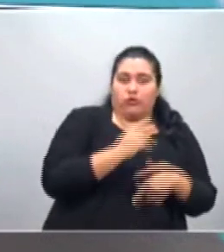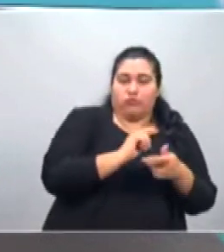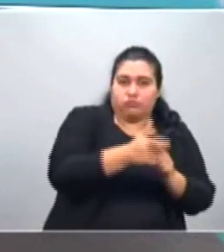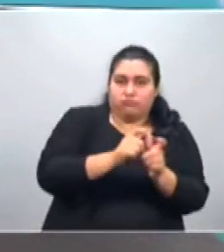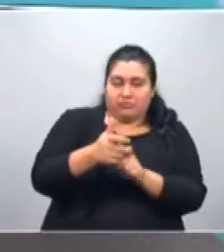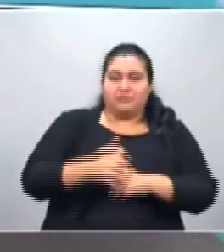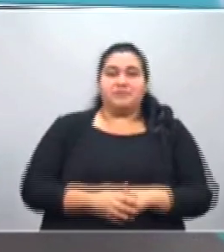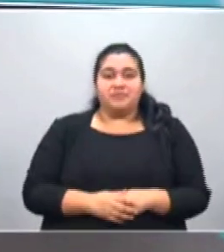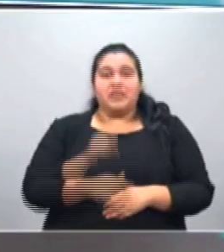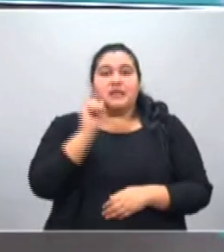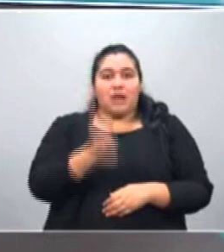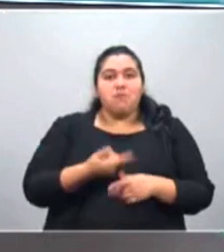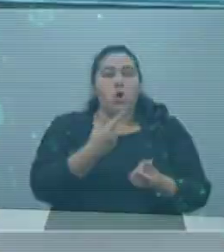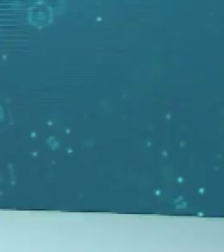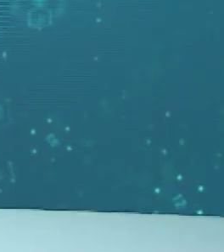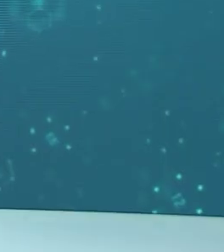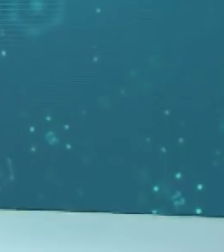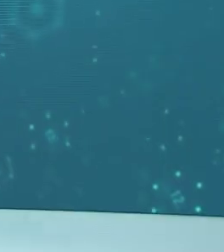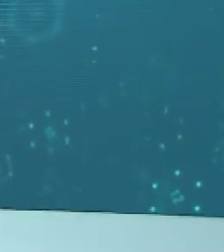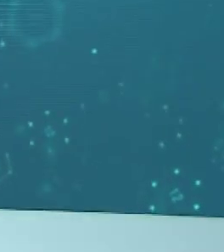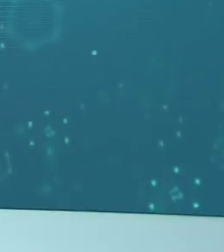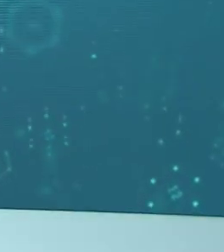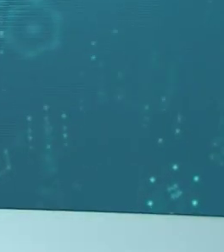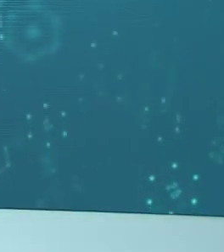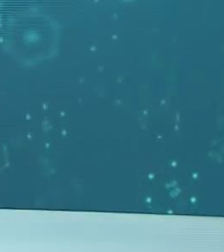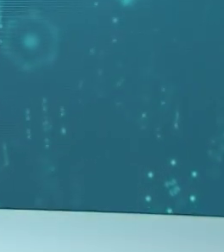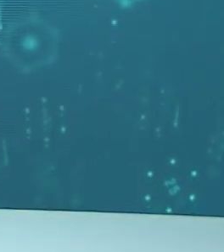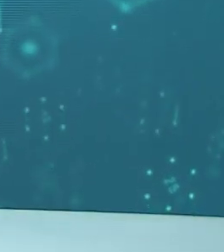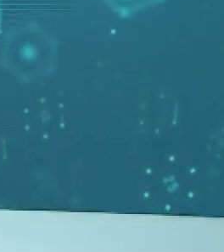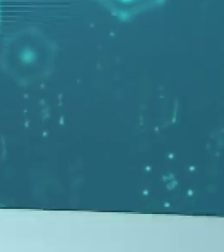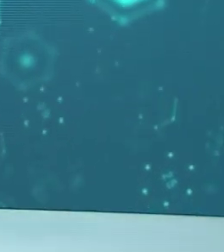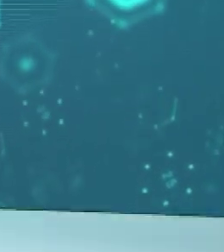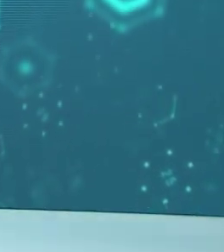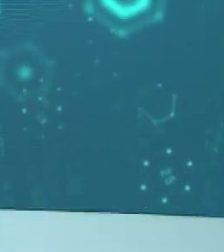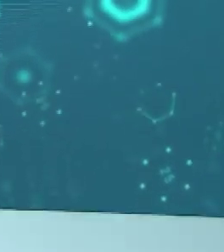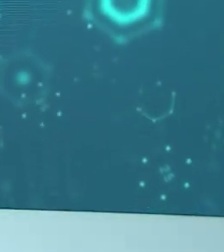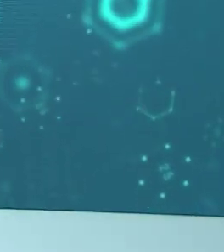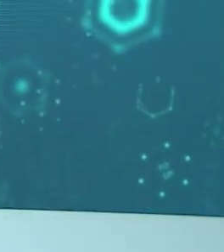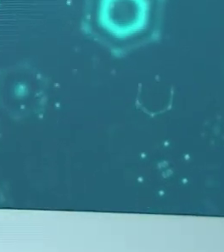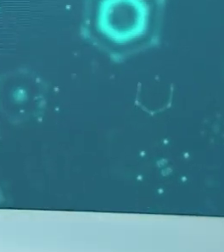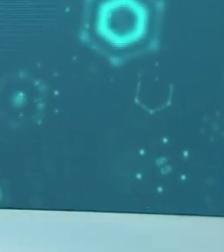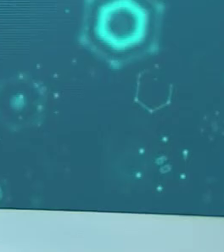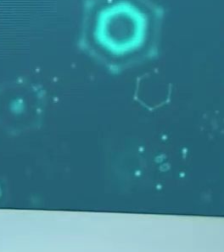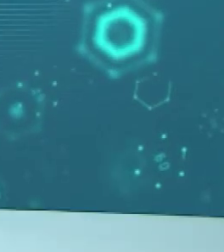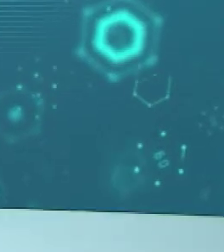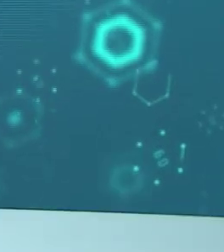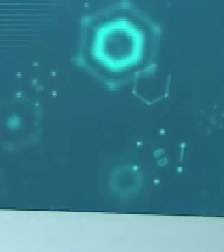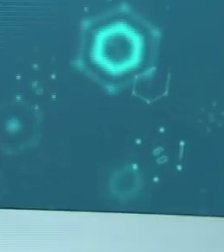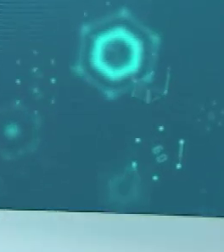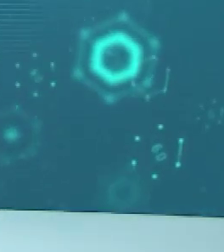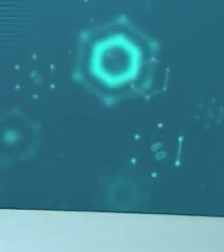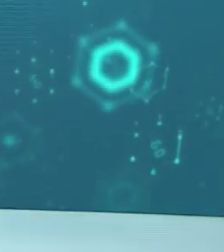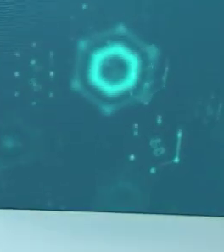con el gobierno de la provincia y el análisis de cada uno de los segmentos, programas, ministerios